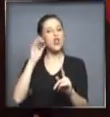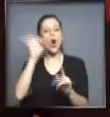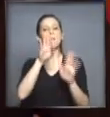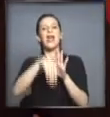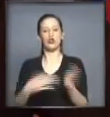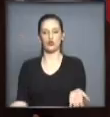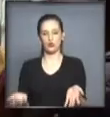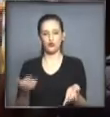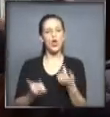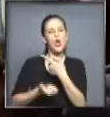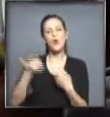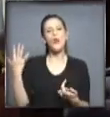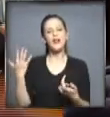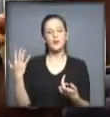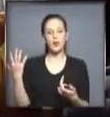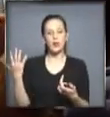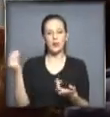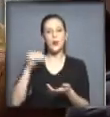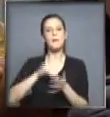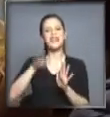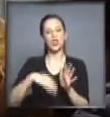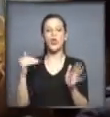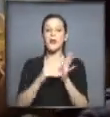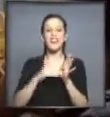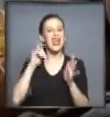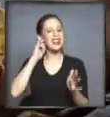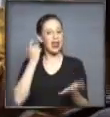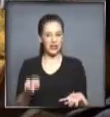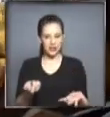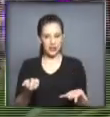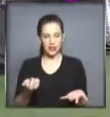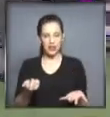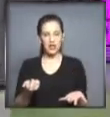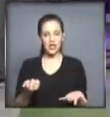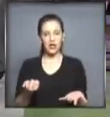¿no? ¿Cuánto más chico? Y depende de qué edad tengamos.